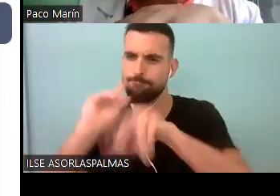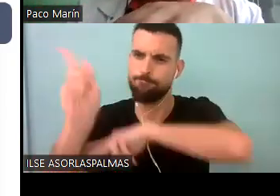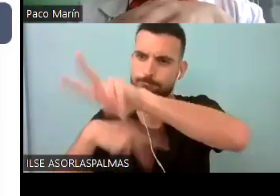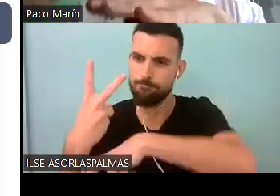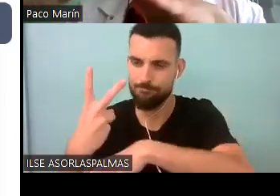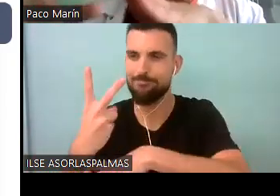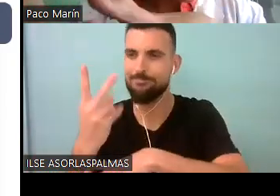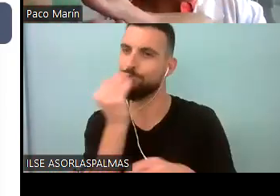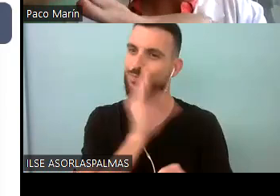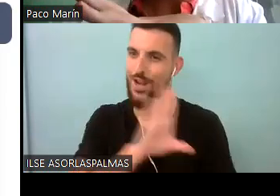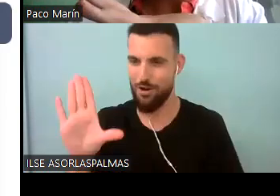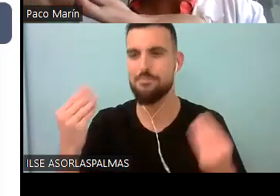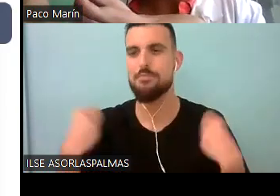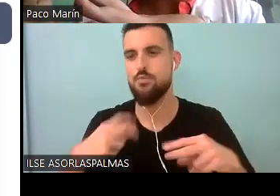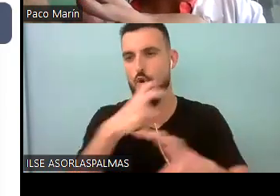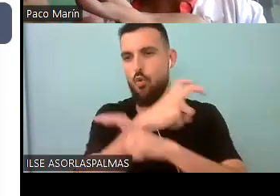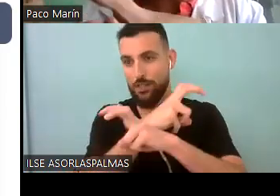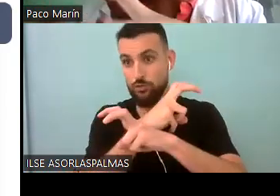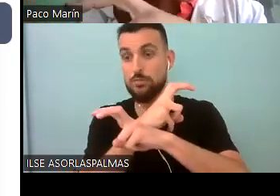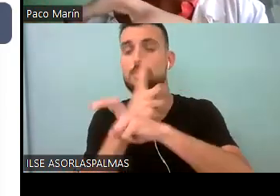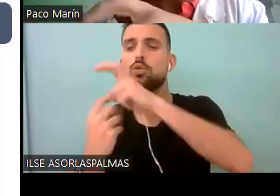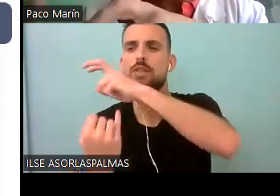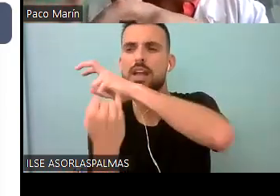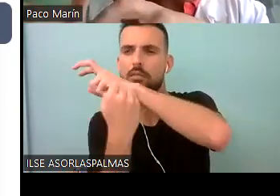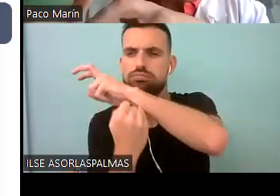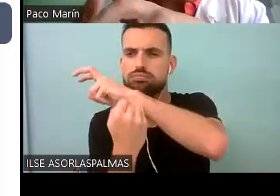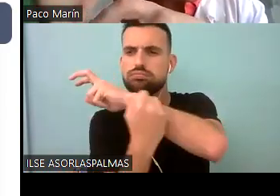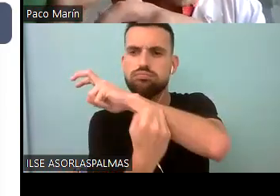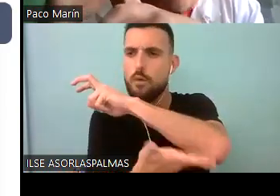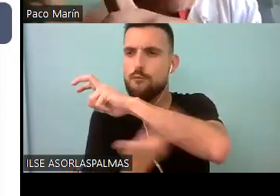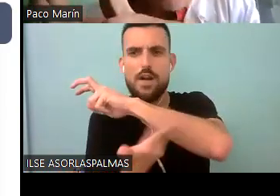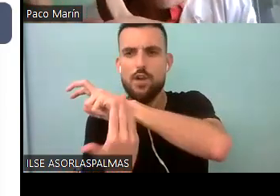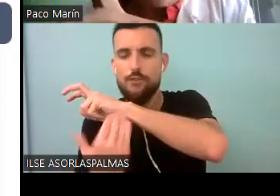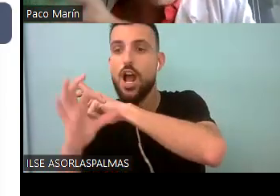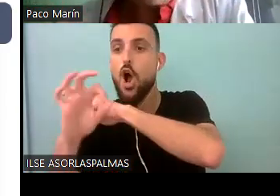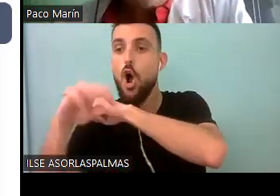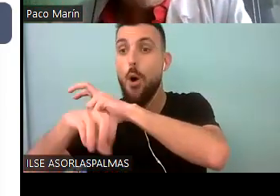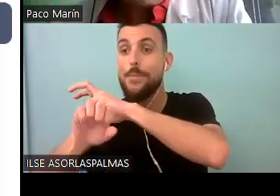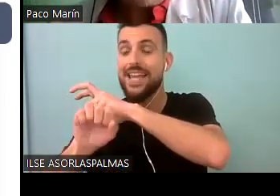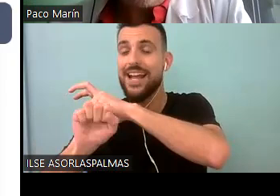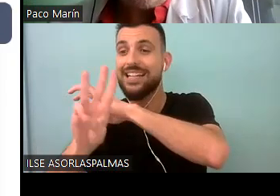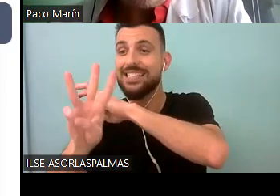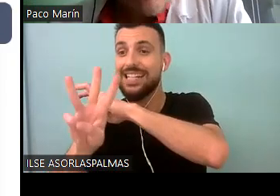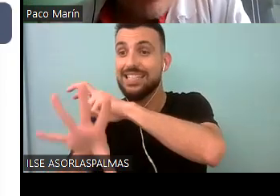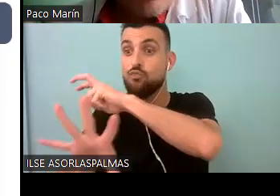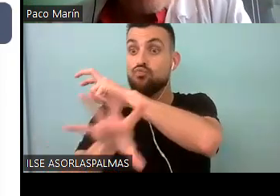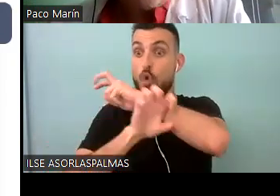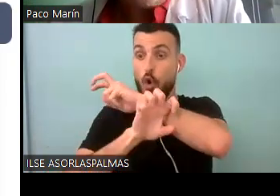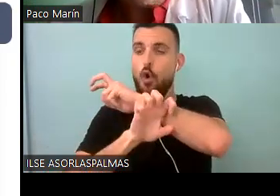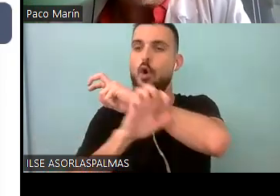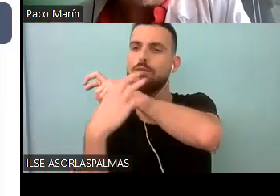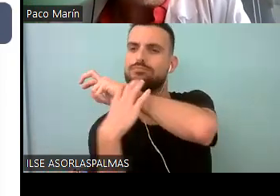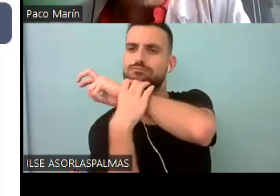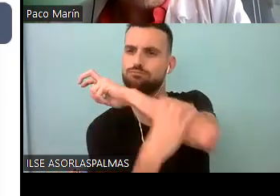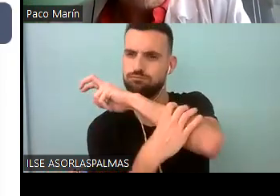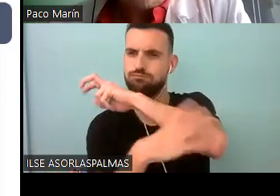hacemos es eliminar todas las estructuras que están deterioradas y reforzarlas de alguna manera. Eso sería el proceso de remodelación ósea,